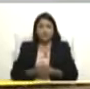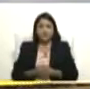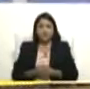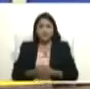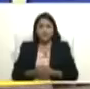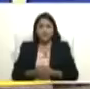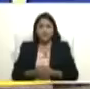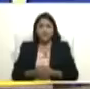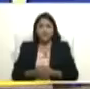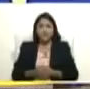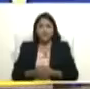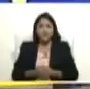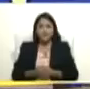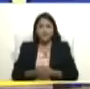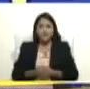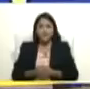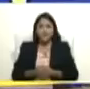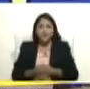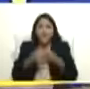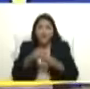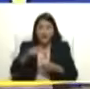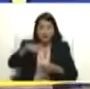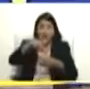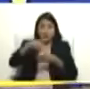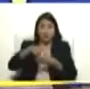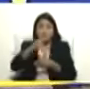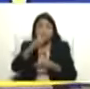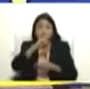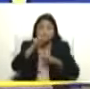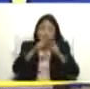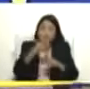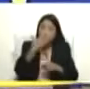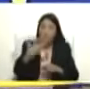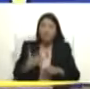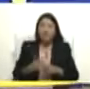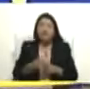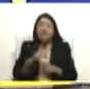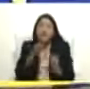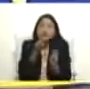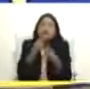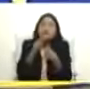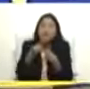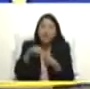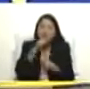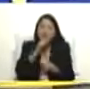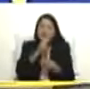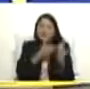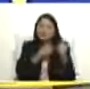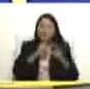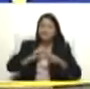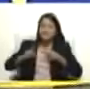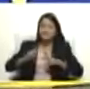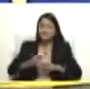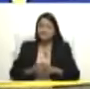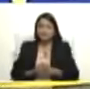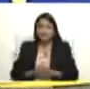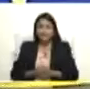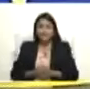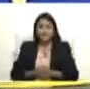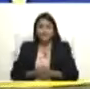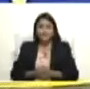tratar de manchar y desmeritar la hazaña histórica que hizo el pueblo de Venezuela ayer en referéndum?